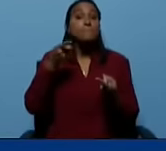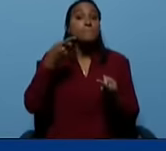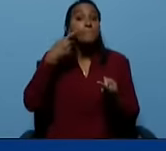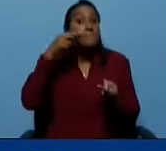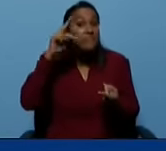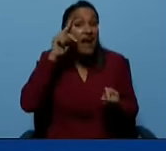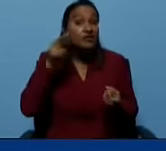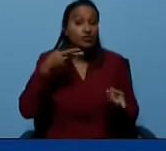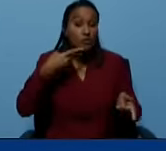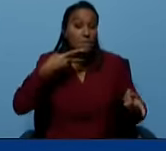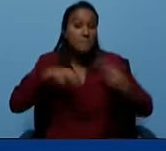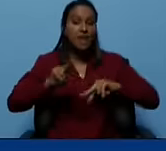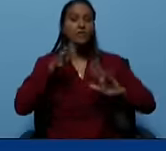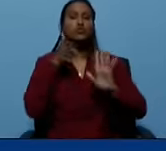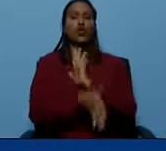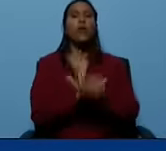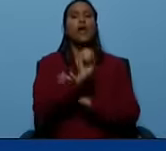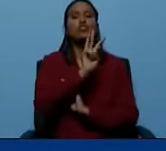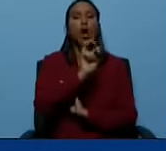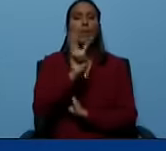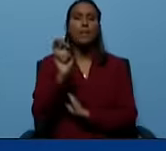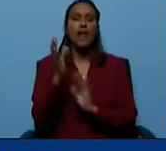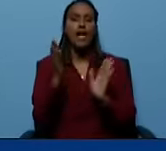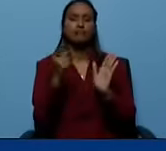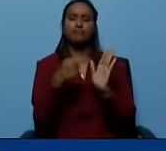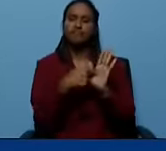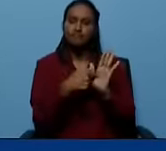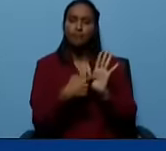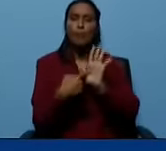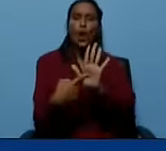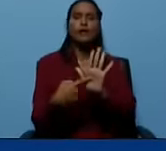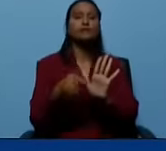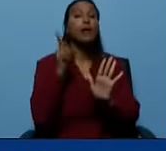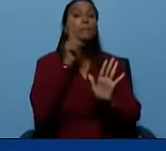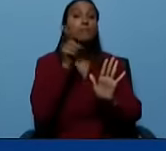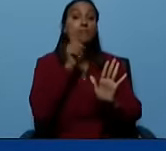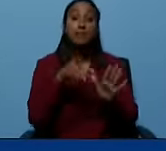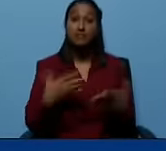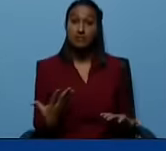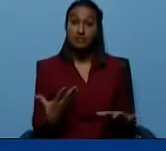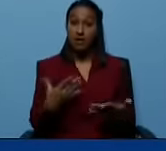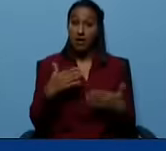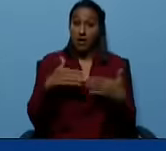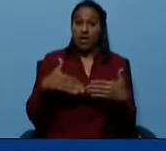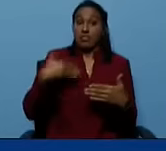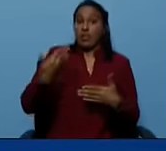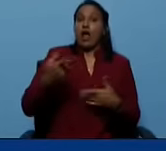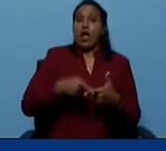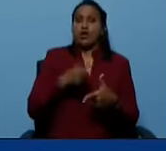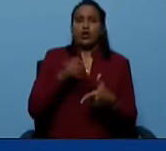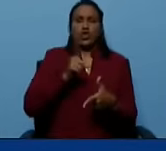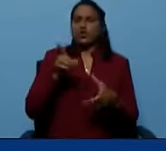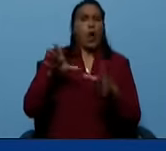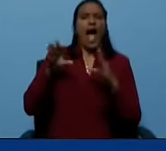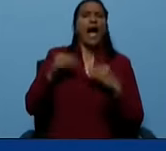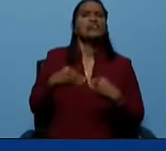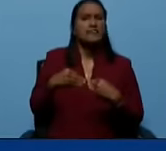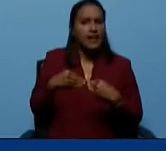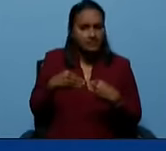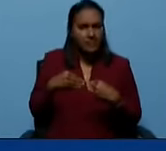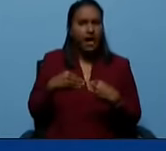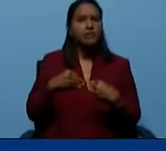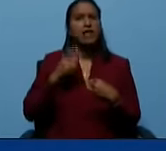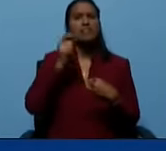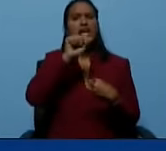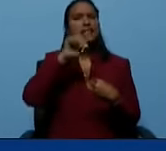criminosa, criminal y falsaria, y después se niega a reconocer el poder judicial.